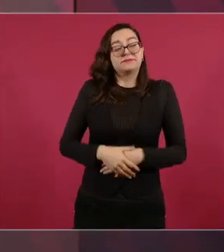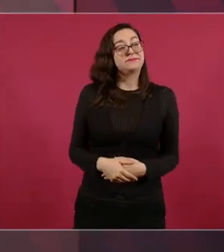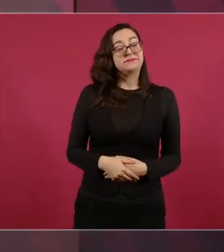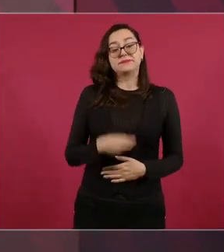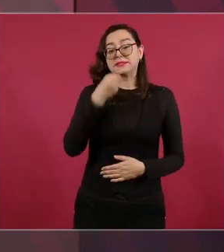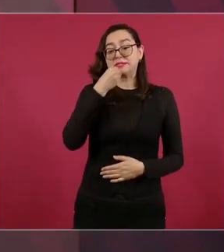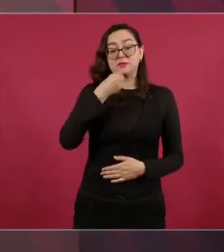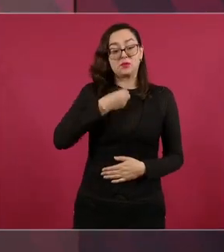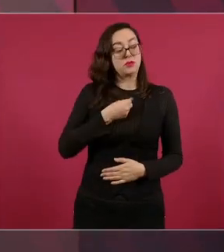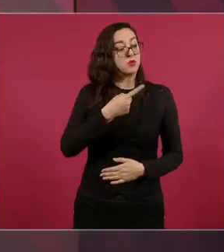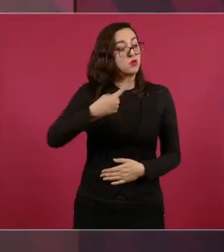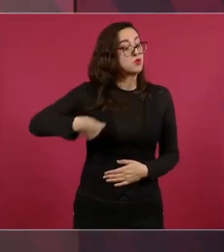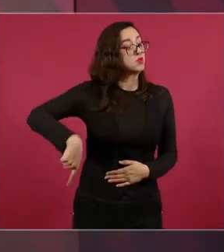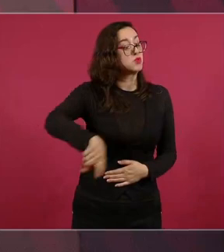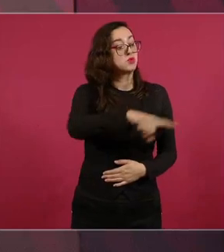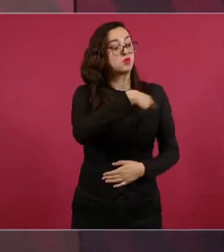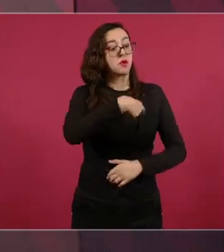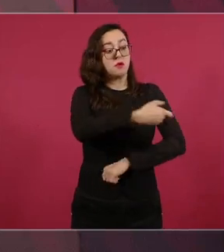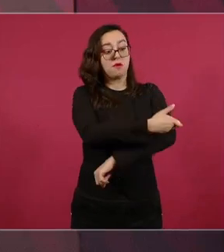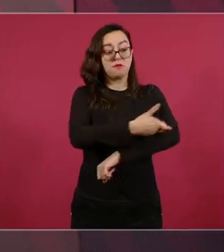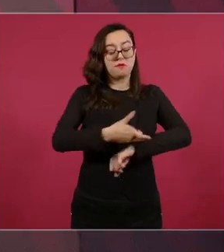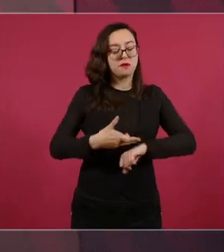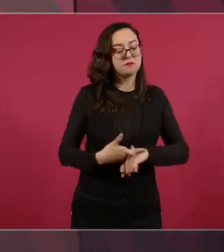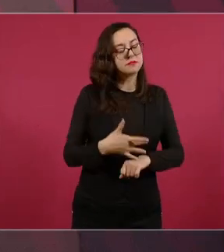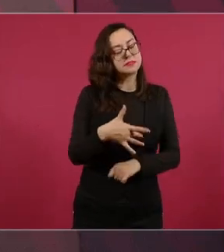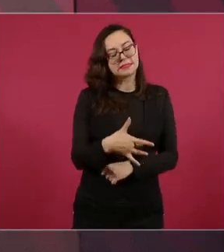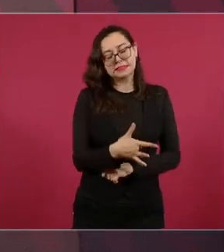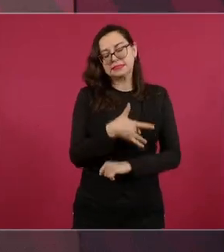causándonos a todos los